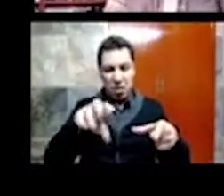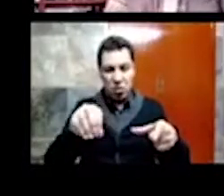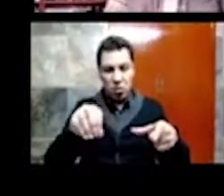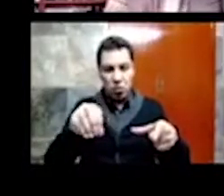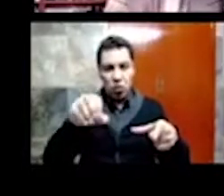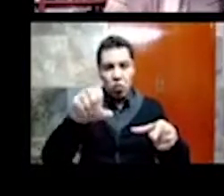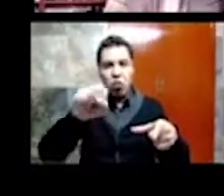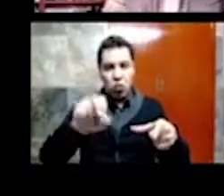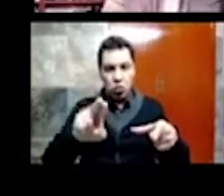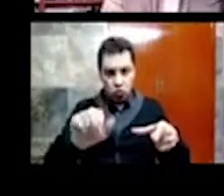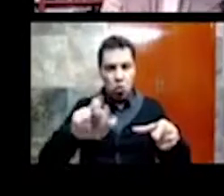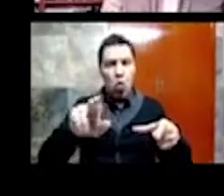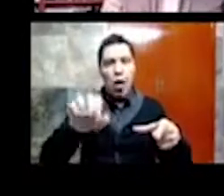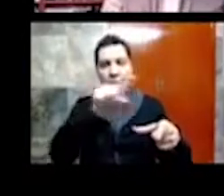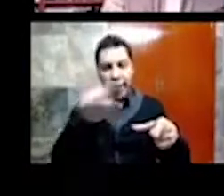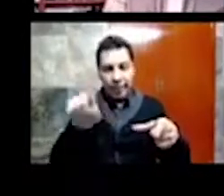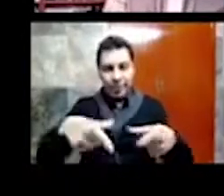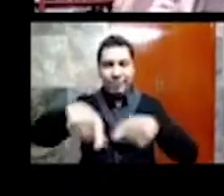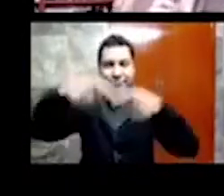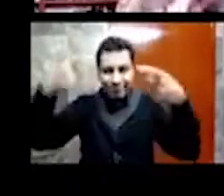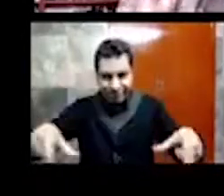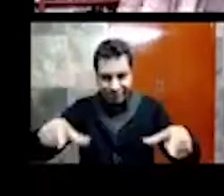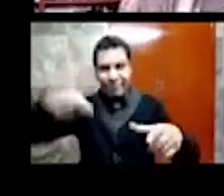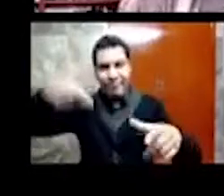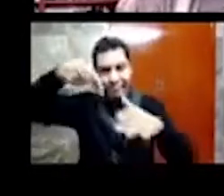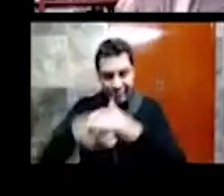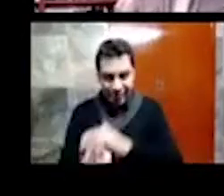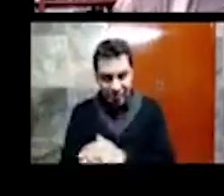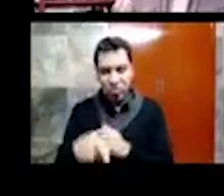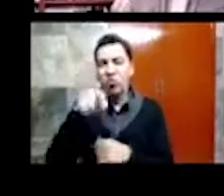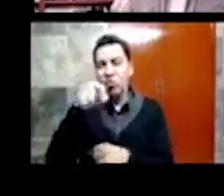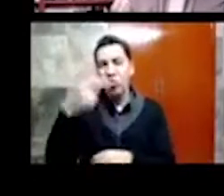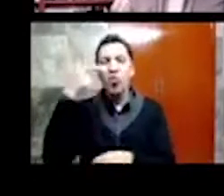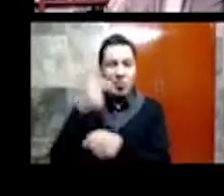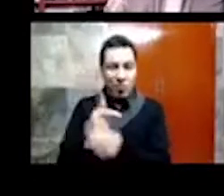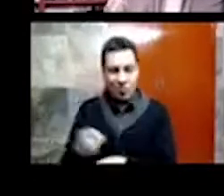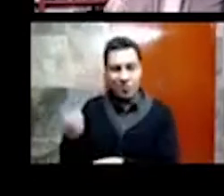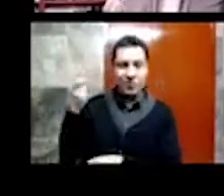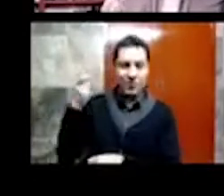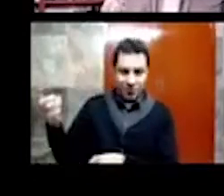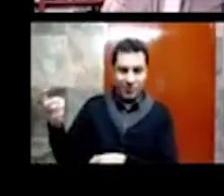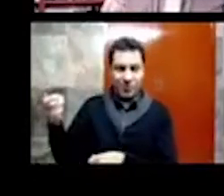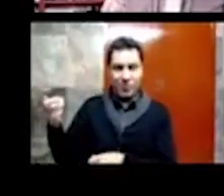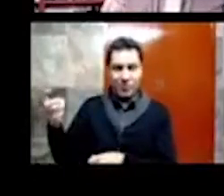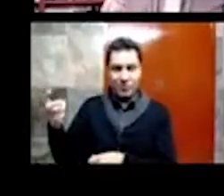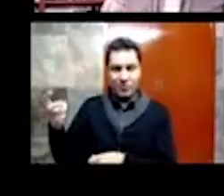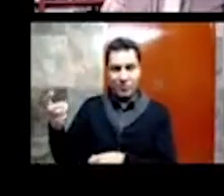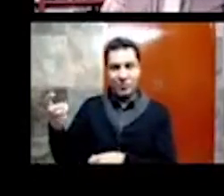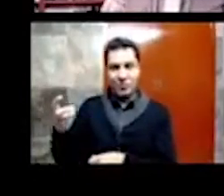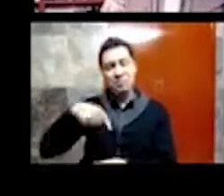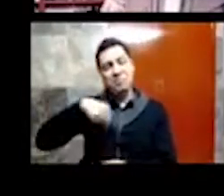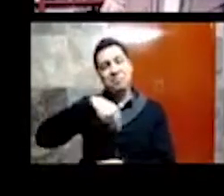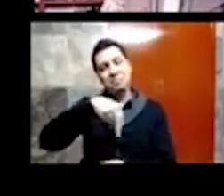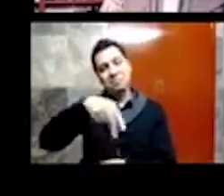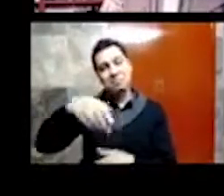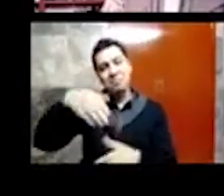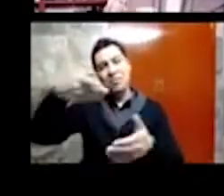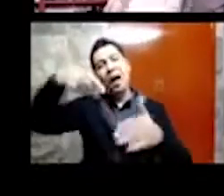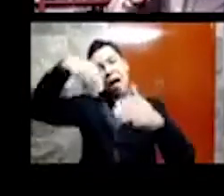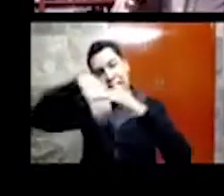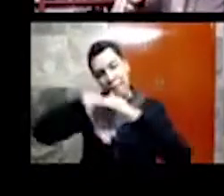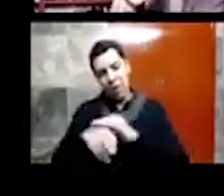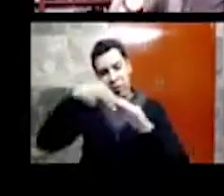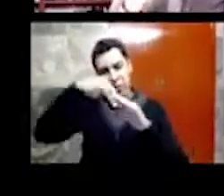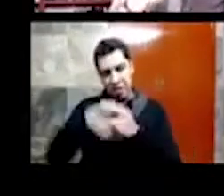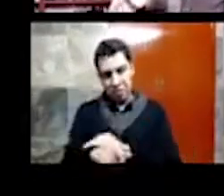transporte colectivo, el metro. Así que usted la ha visto seguramente. No pierda de vista la fábrica, de